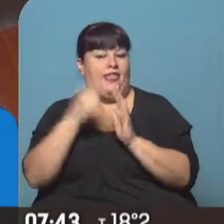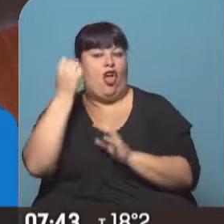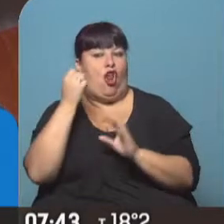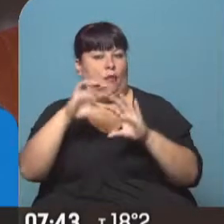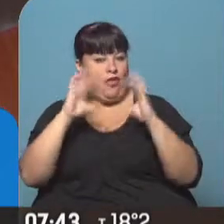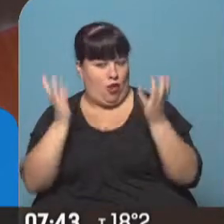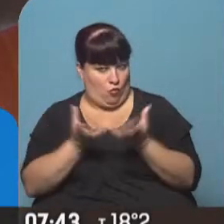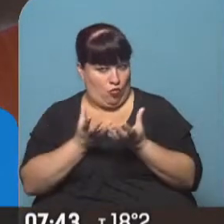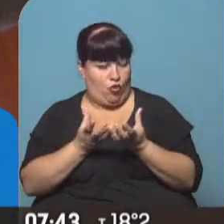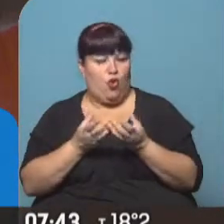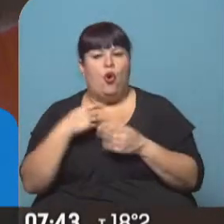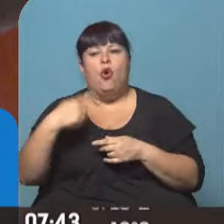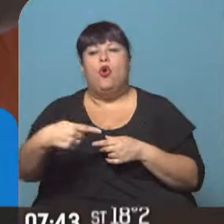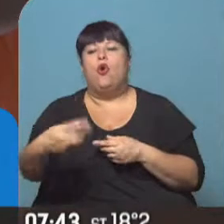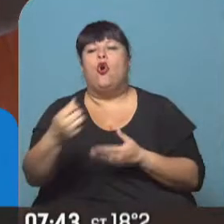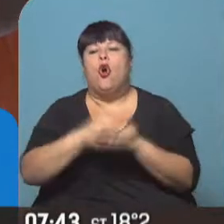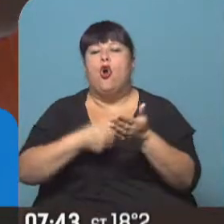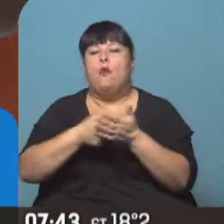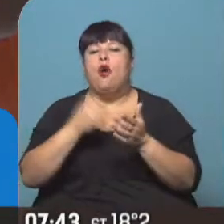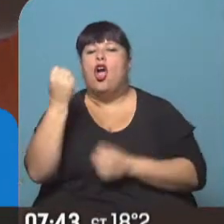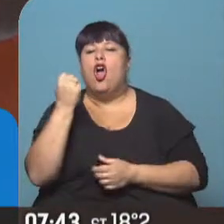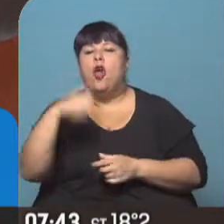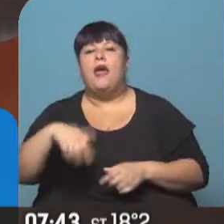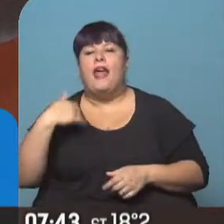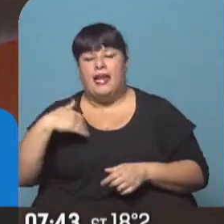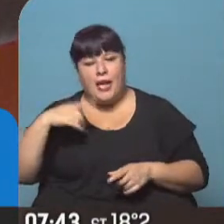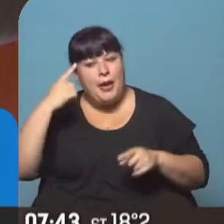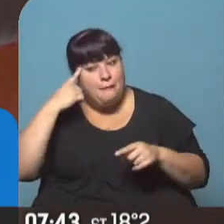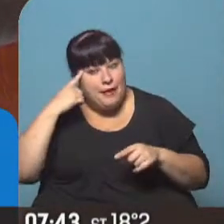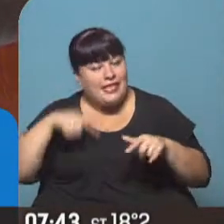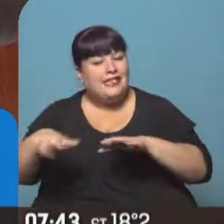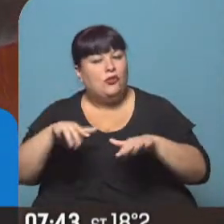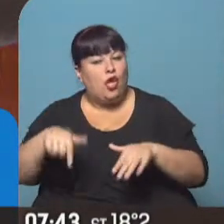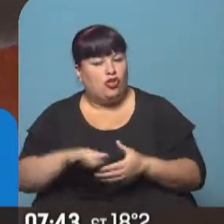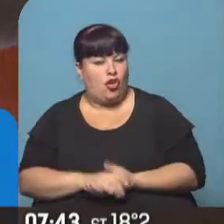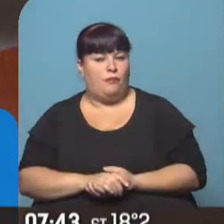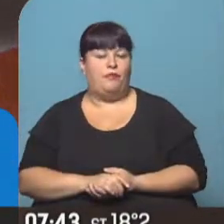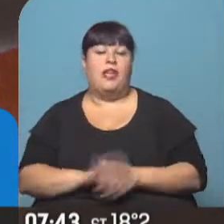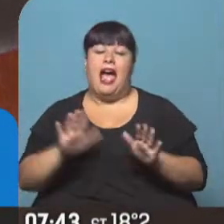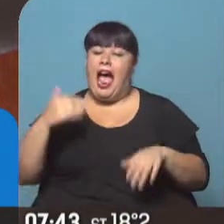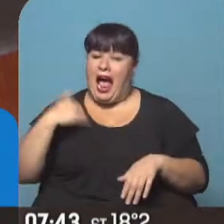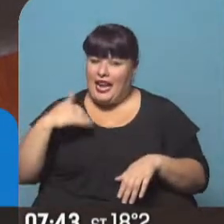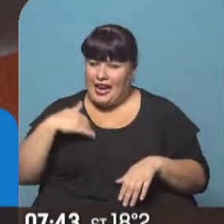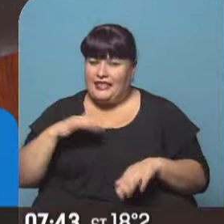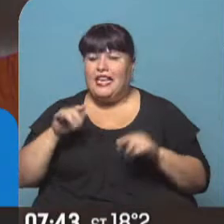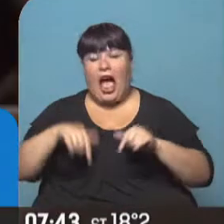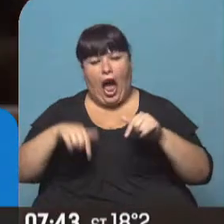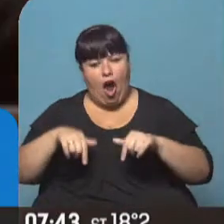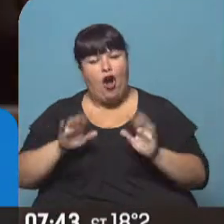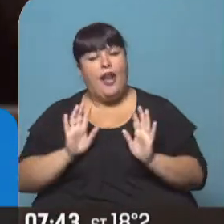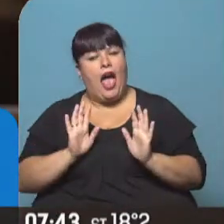global. ¿Cuáles son los próximos desafíos para la economía de nuestro país, pensando en este contexto? Bueno, la Argentina se ubica